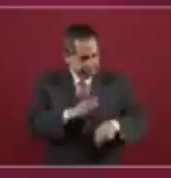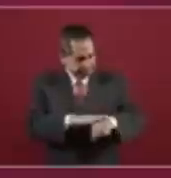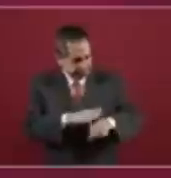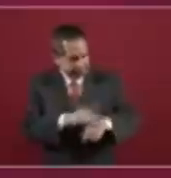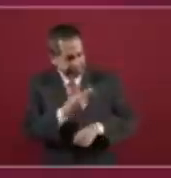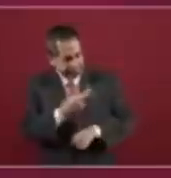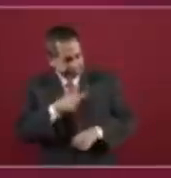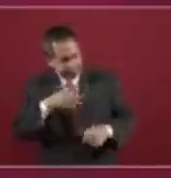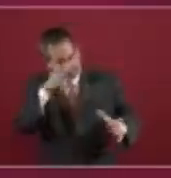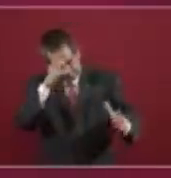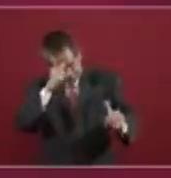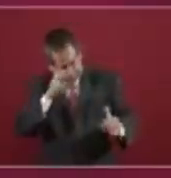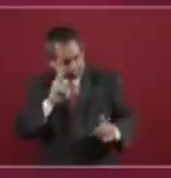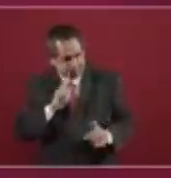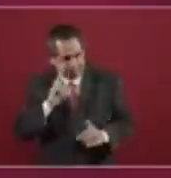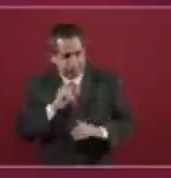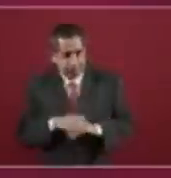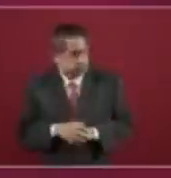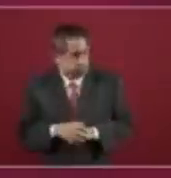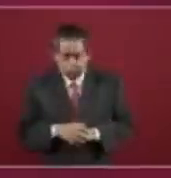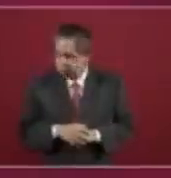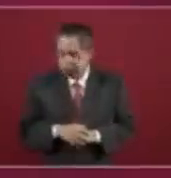acuerdo. No,